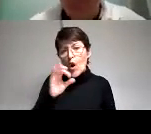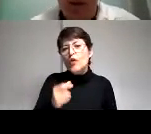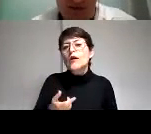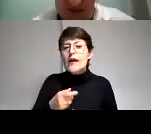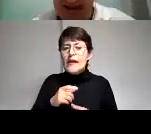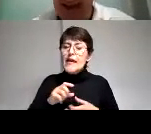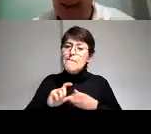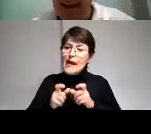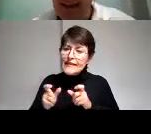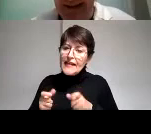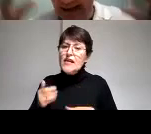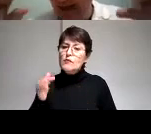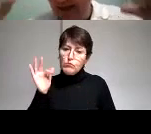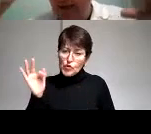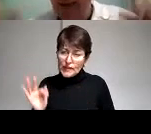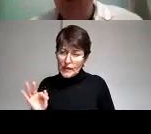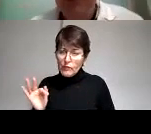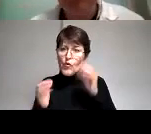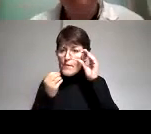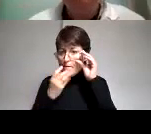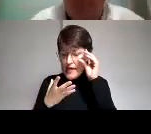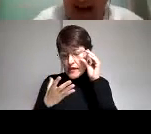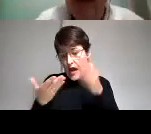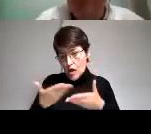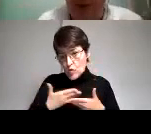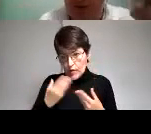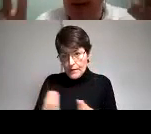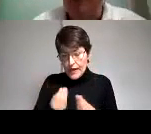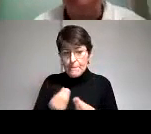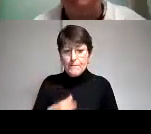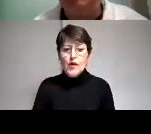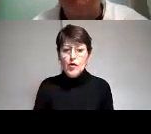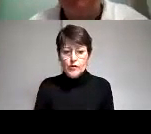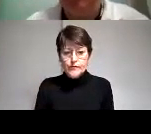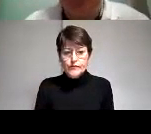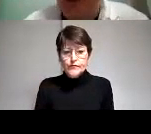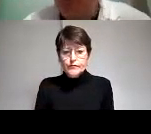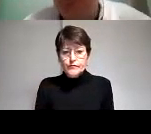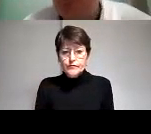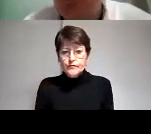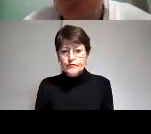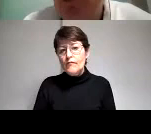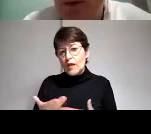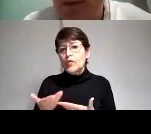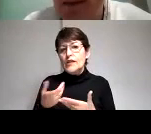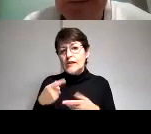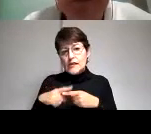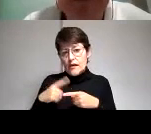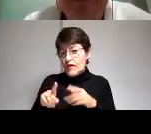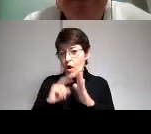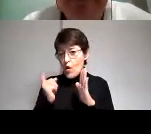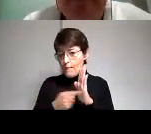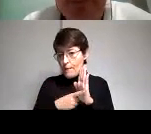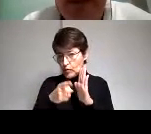tanto, estamos dando las bacterias, el animalito, entre comillas, más el alimento para el animalito. O sea que es un producto súper completo.